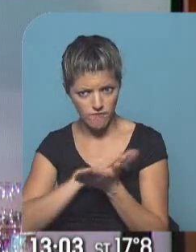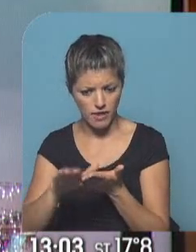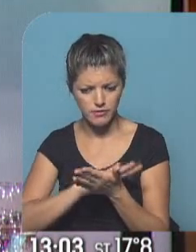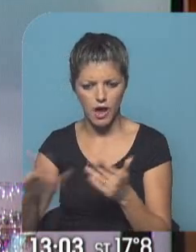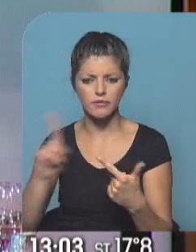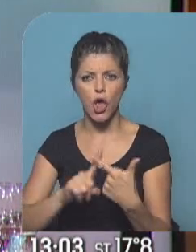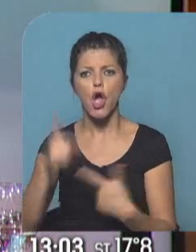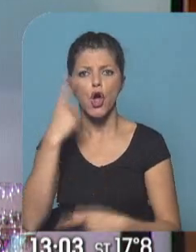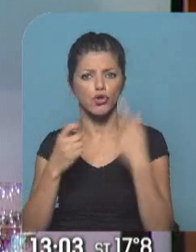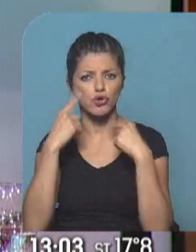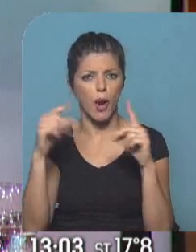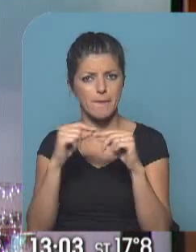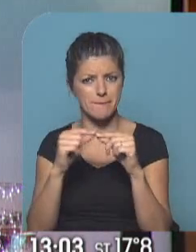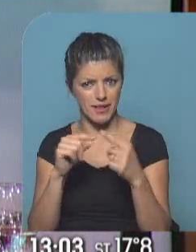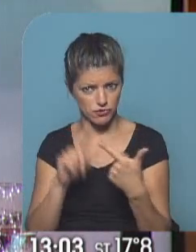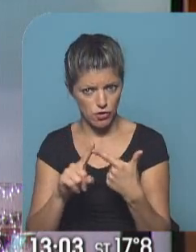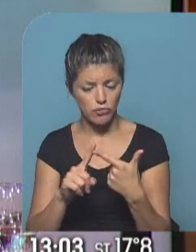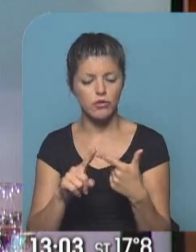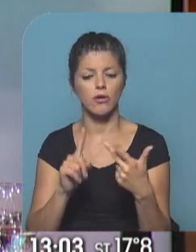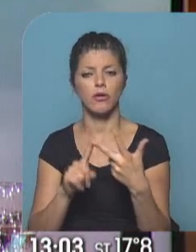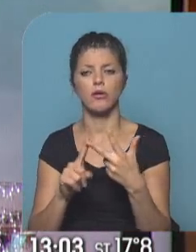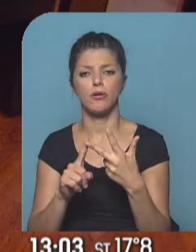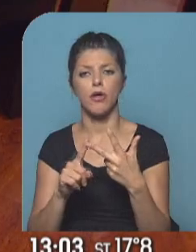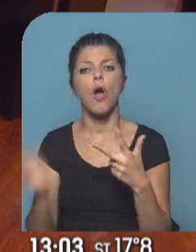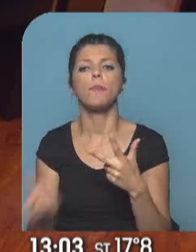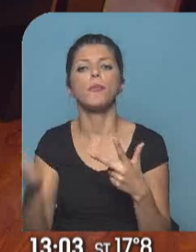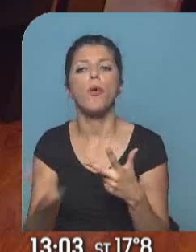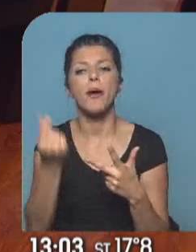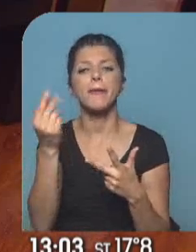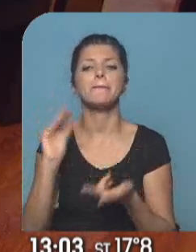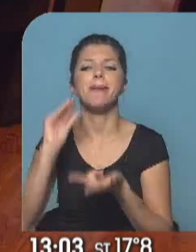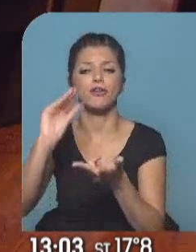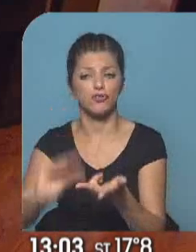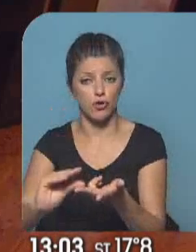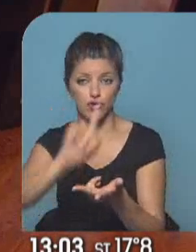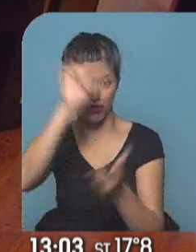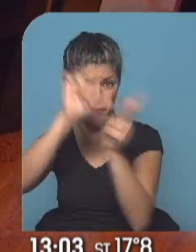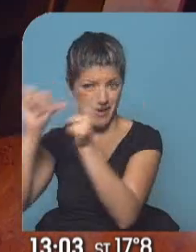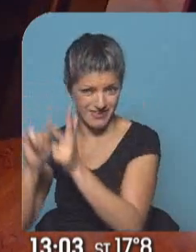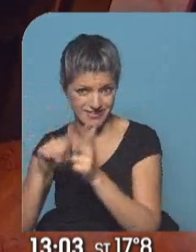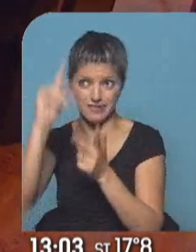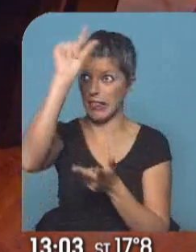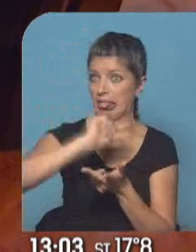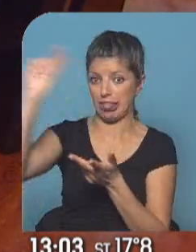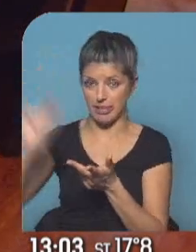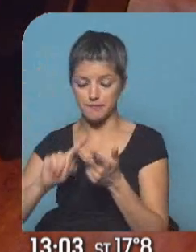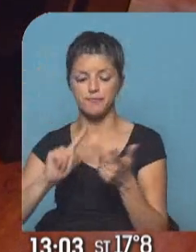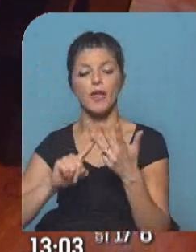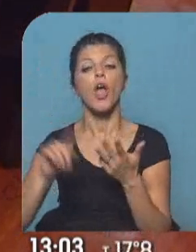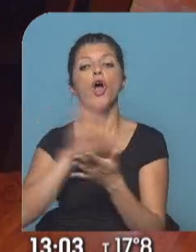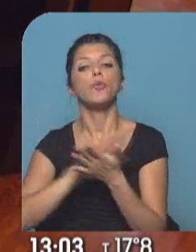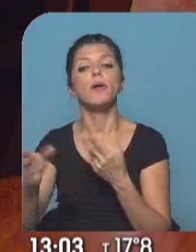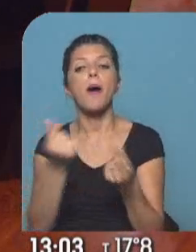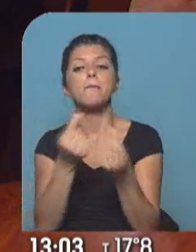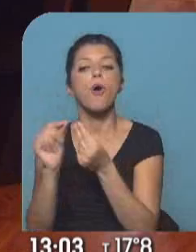un control de precios o la forma de fijación de precios, promoción de inversiones extranjeras, establecer una nueva moneda de